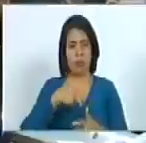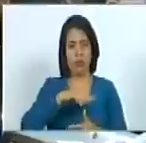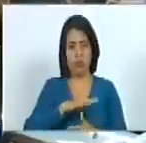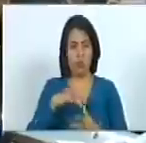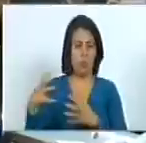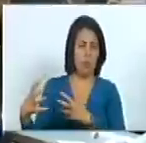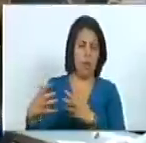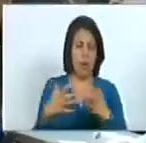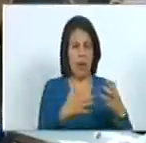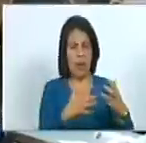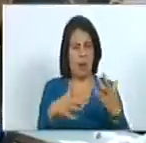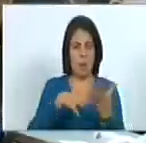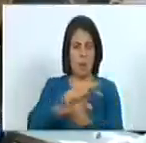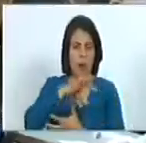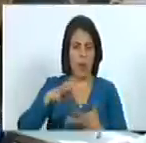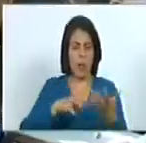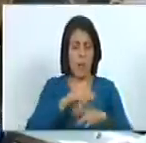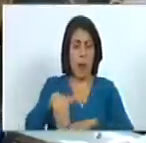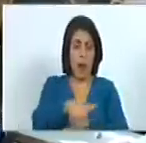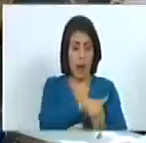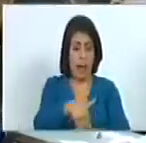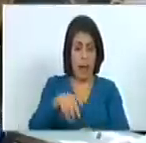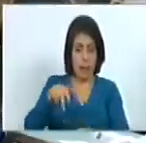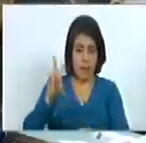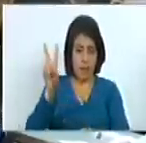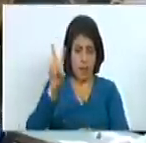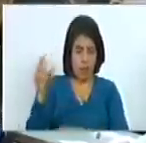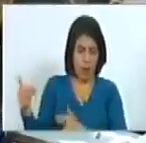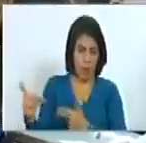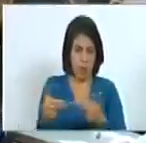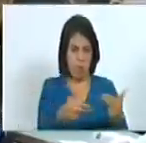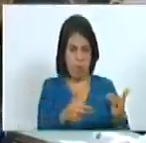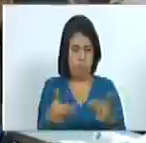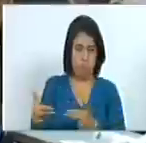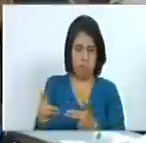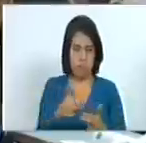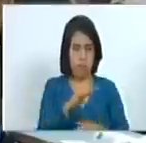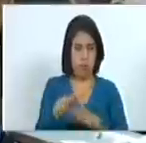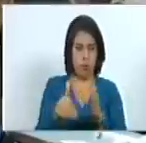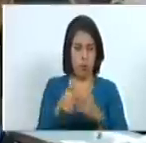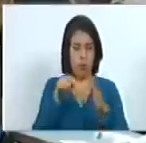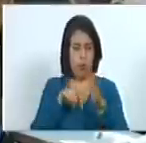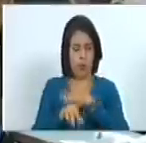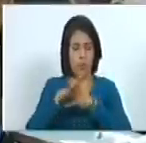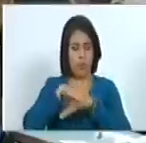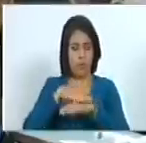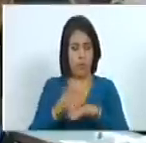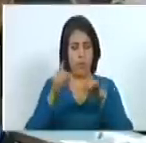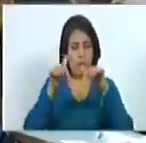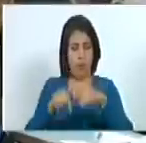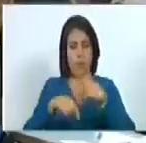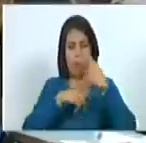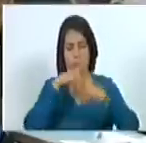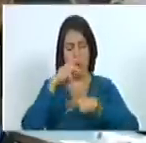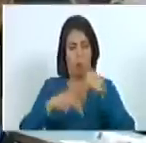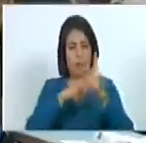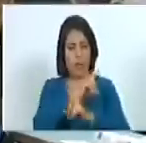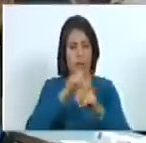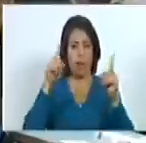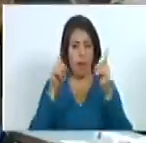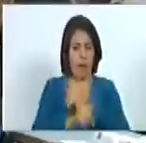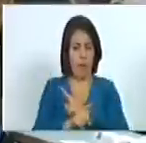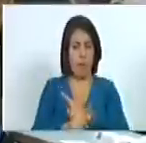guarimbas, que empiezan a generar caos, violencia, todo dentro del marco de estas políticas de cambio de